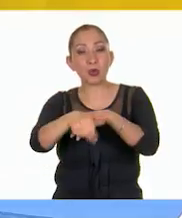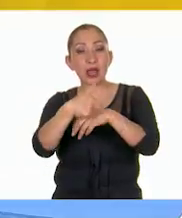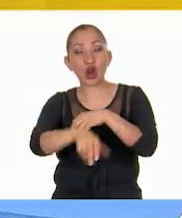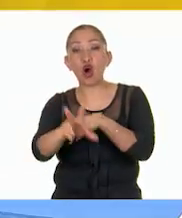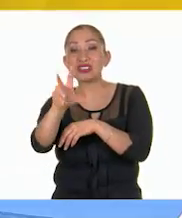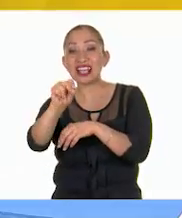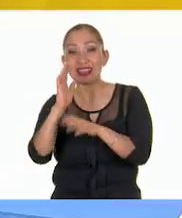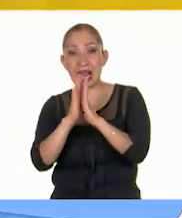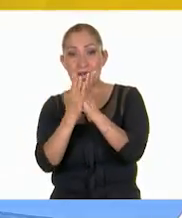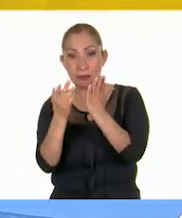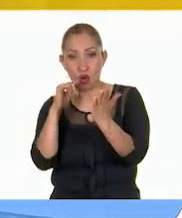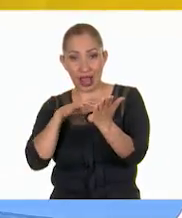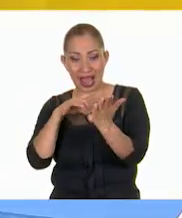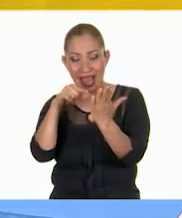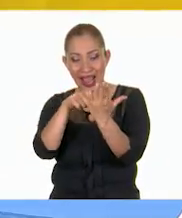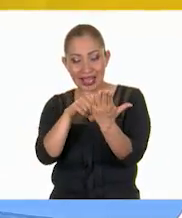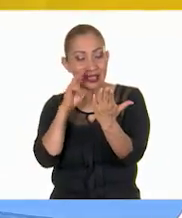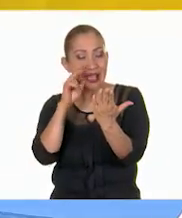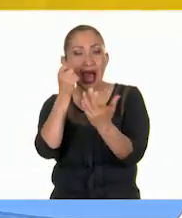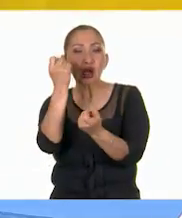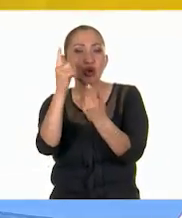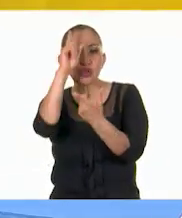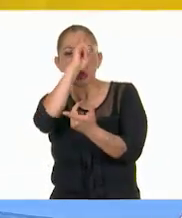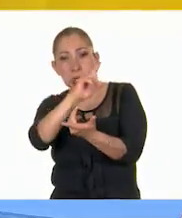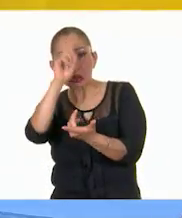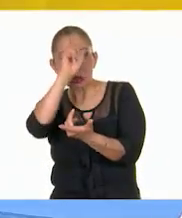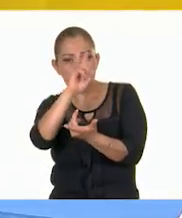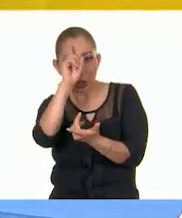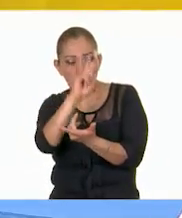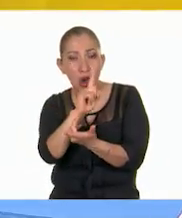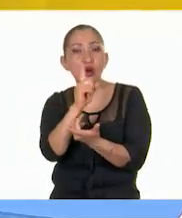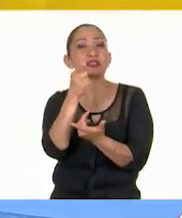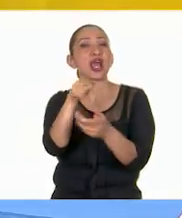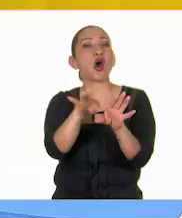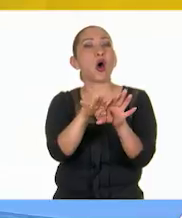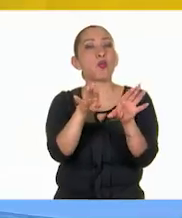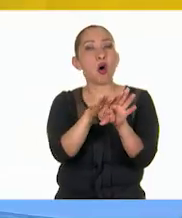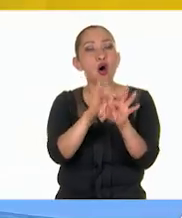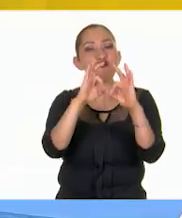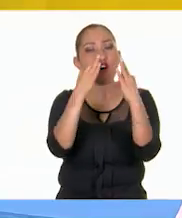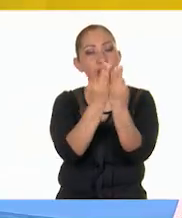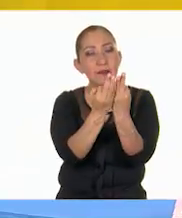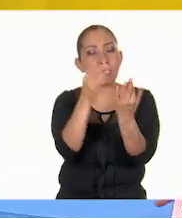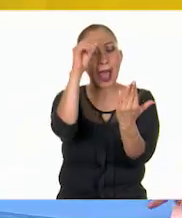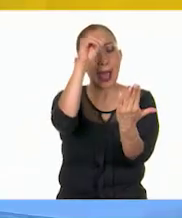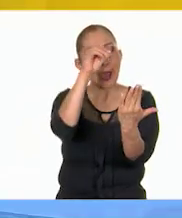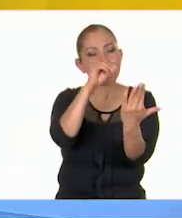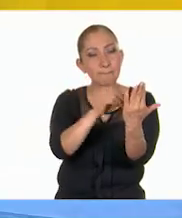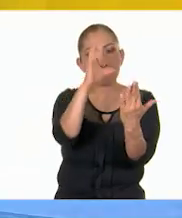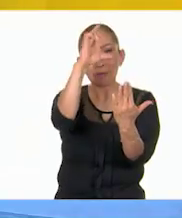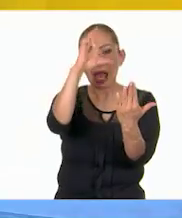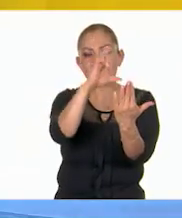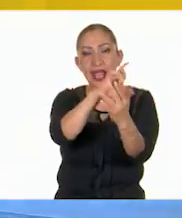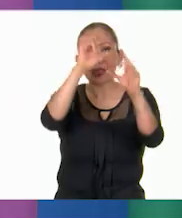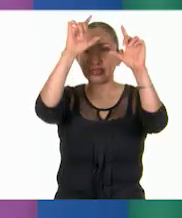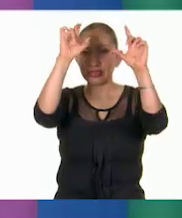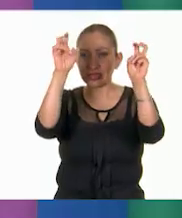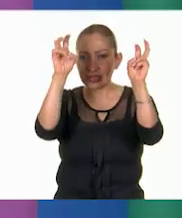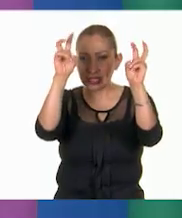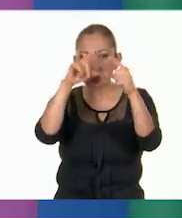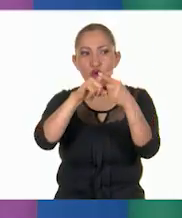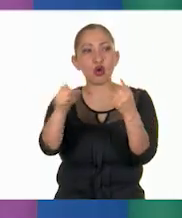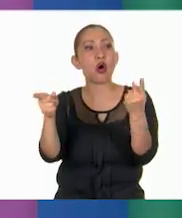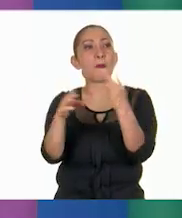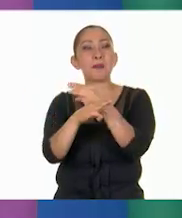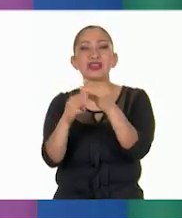libro de texto, donde aparecen algunas sugerencias de formato que incluyen apartados para el título,